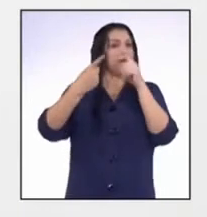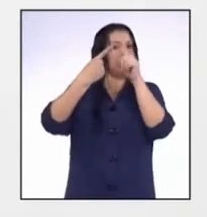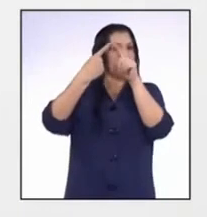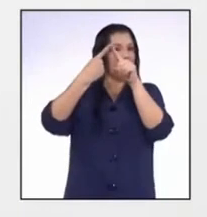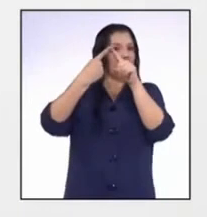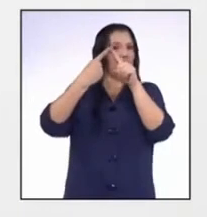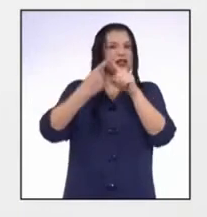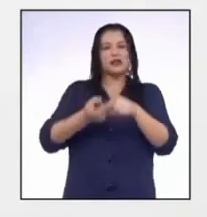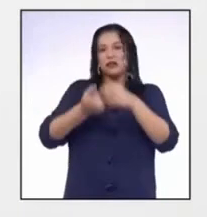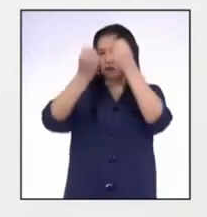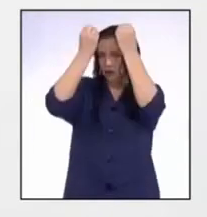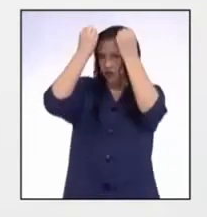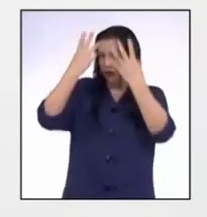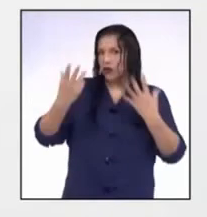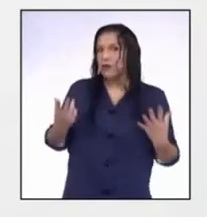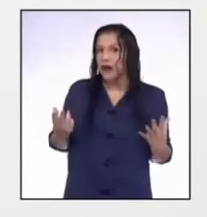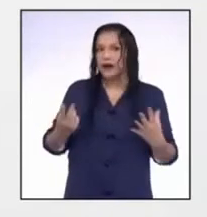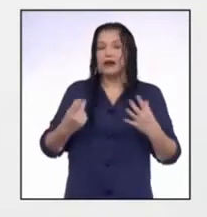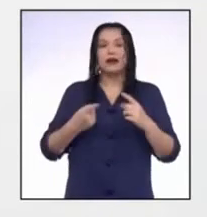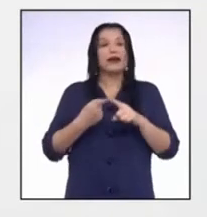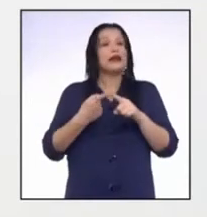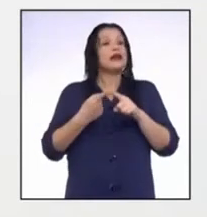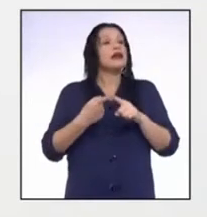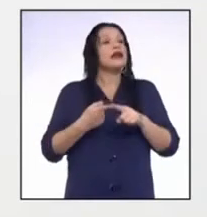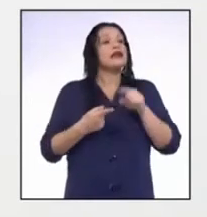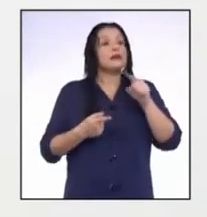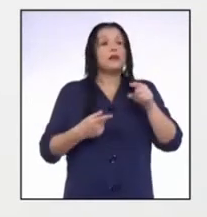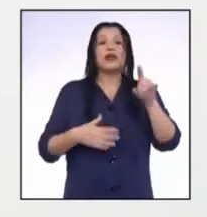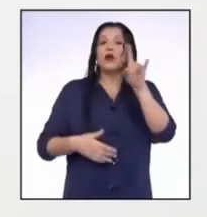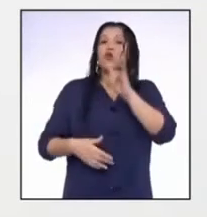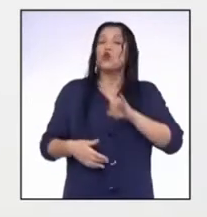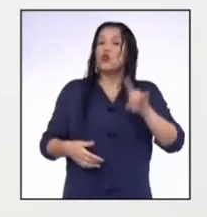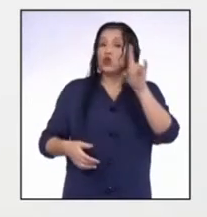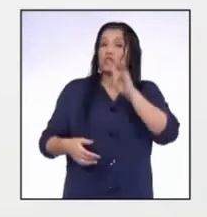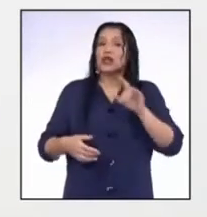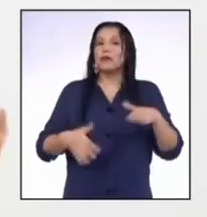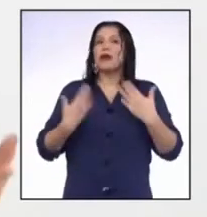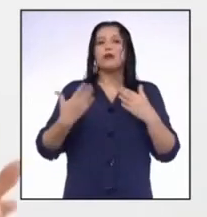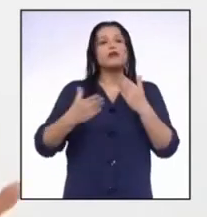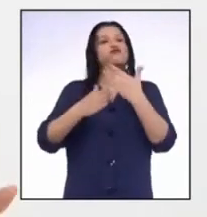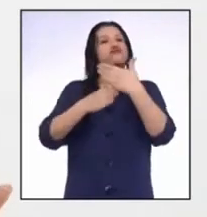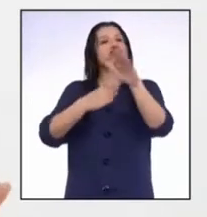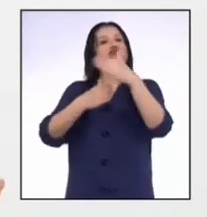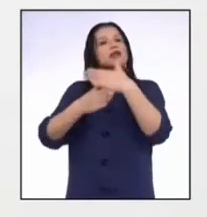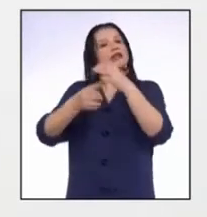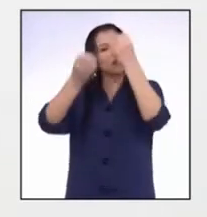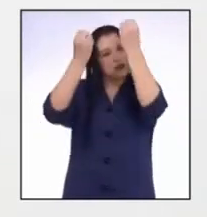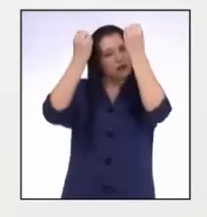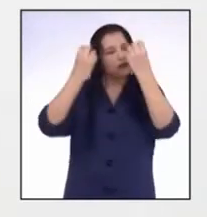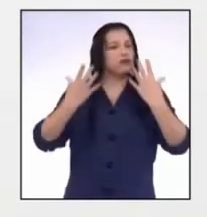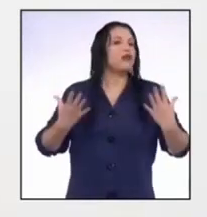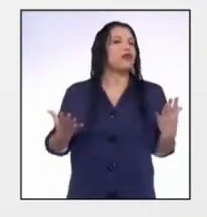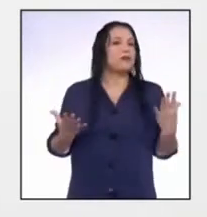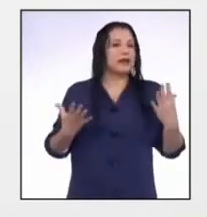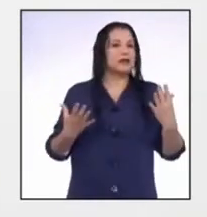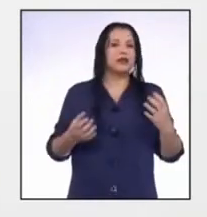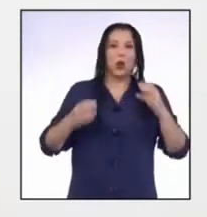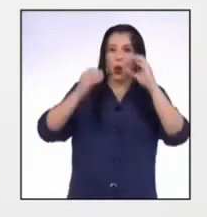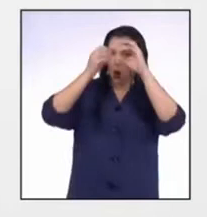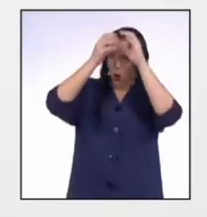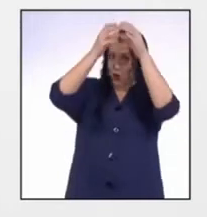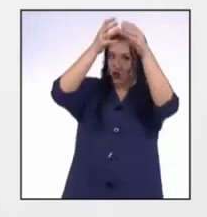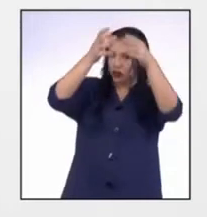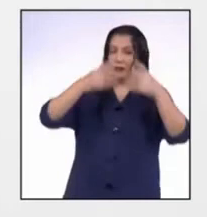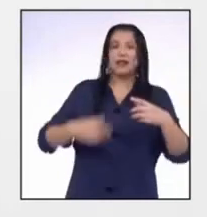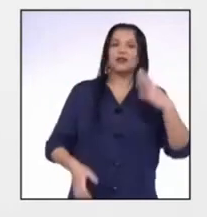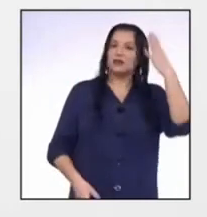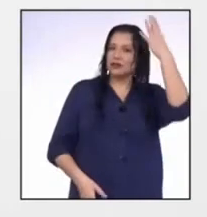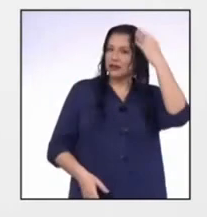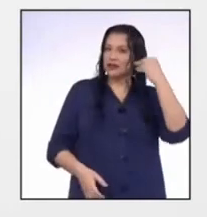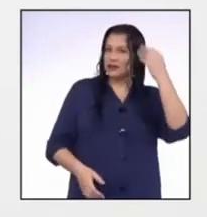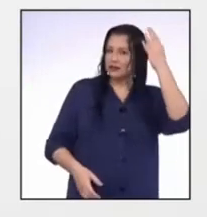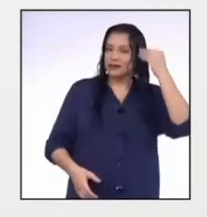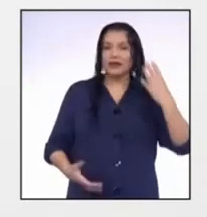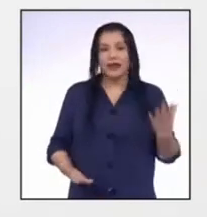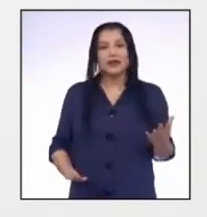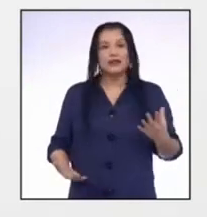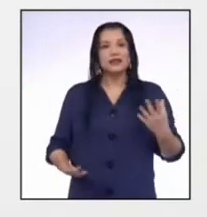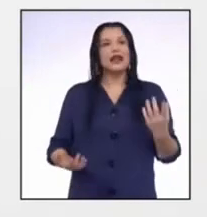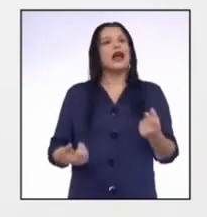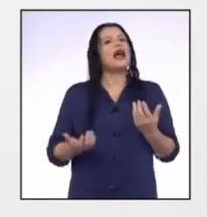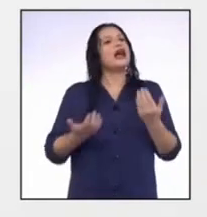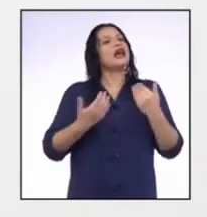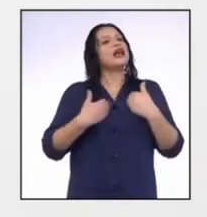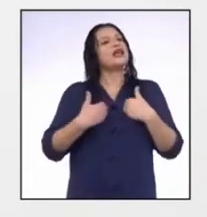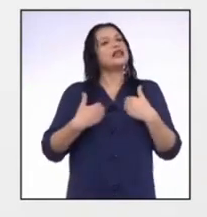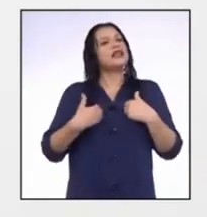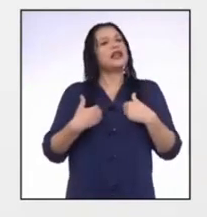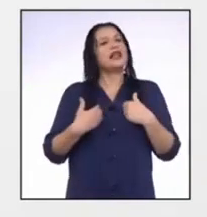es informar. Los ensayos son útiles para compartir información, conocimientos y experiencias. Contienen